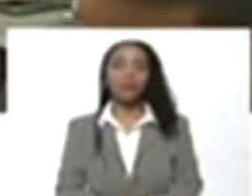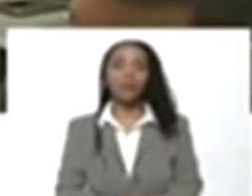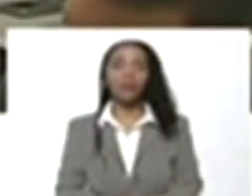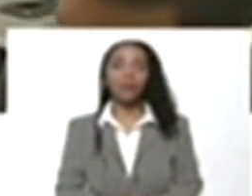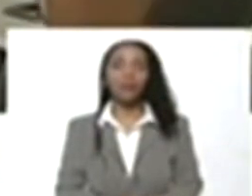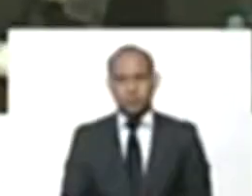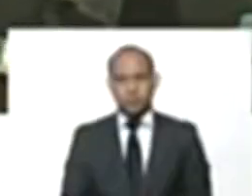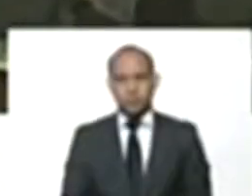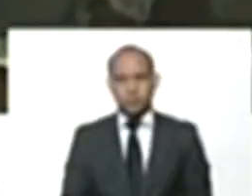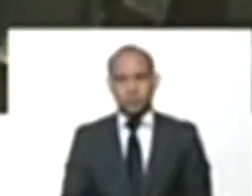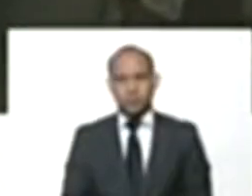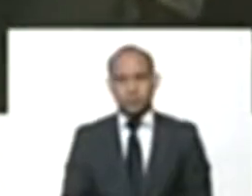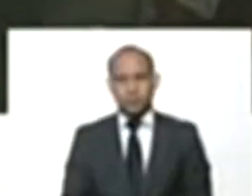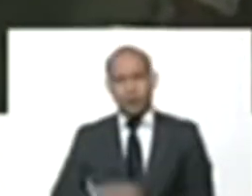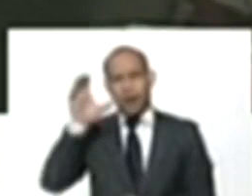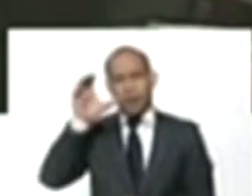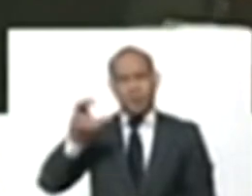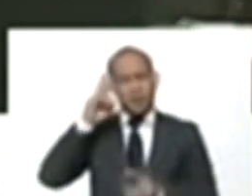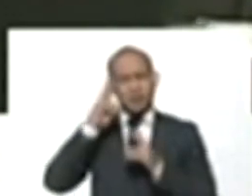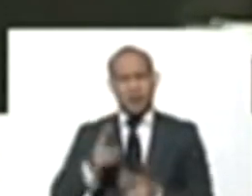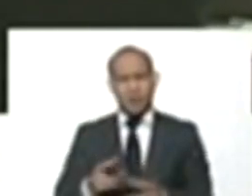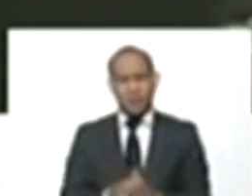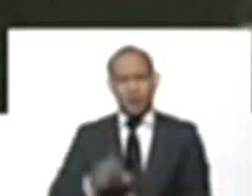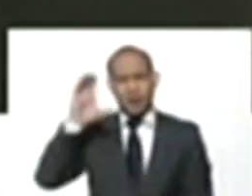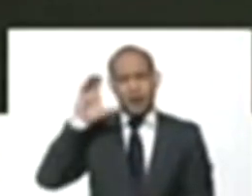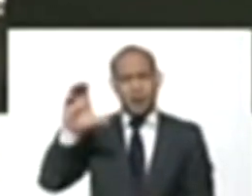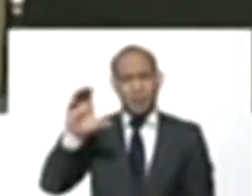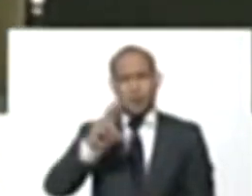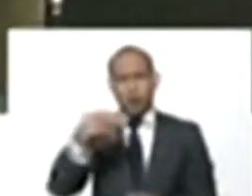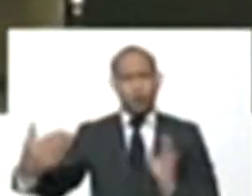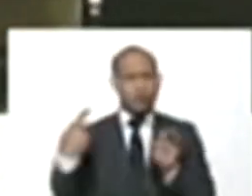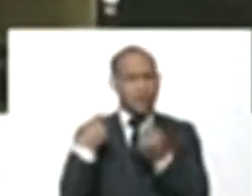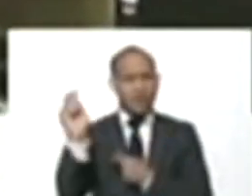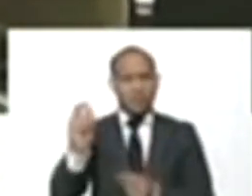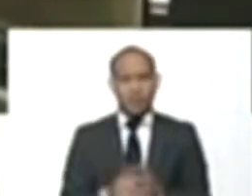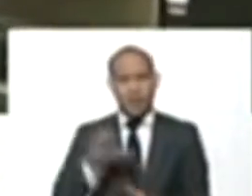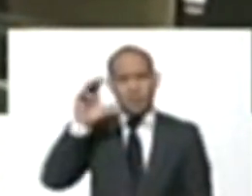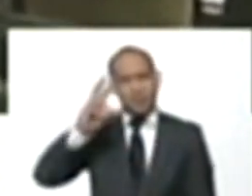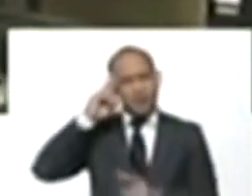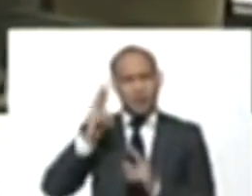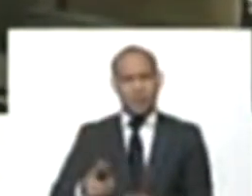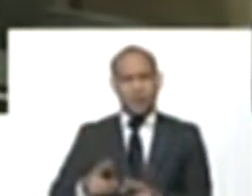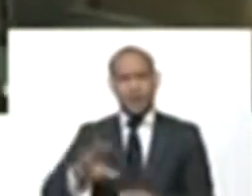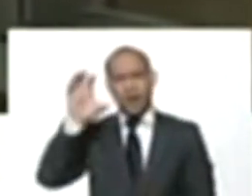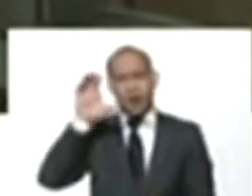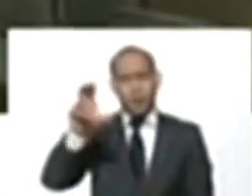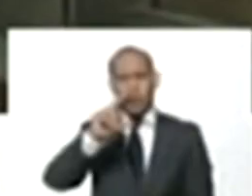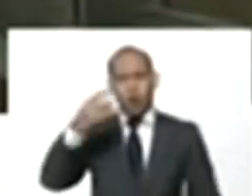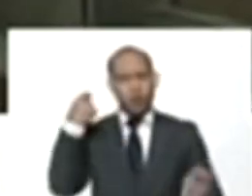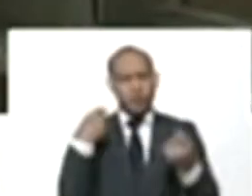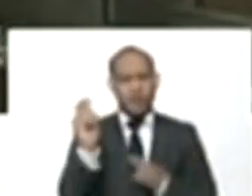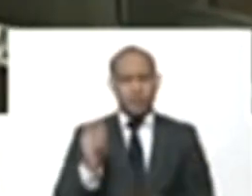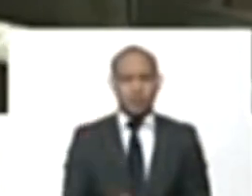de la embajadora europea. Lo hizo poco después de que la Unión anunciara su última ronda de sanciones contra Venezuela, la